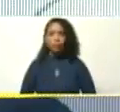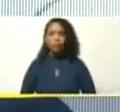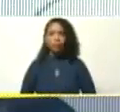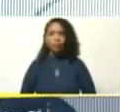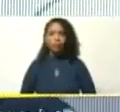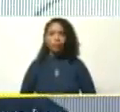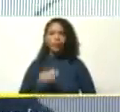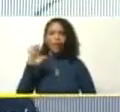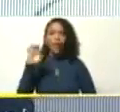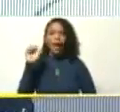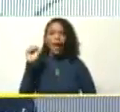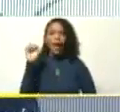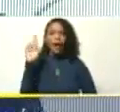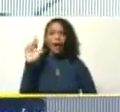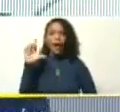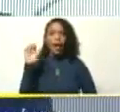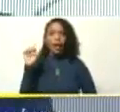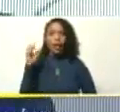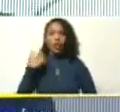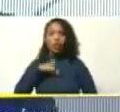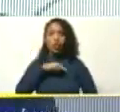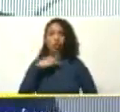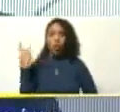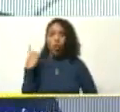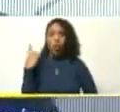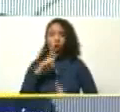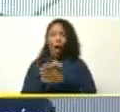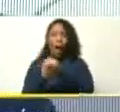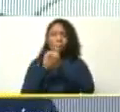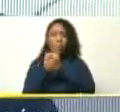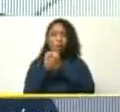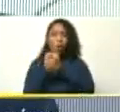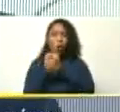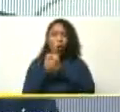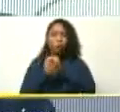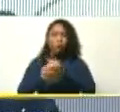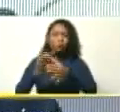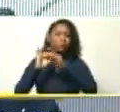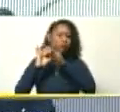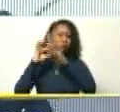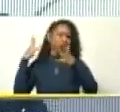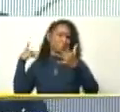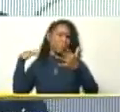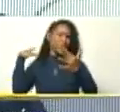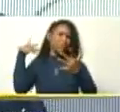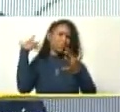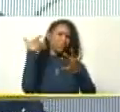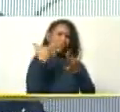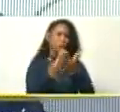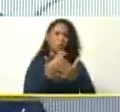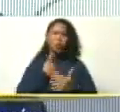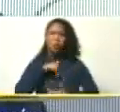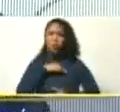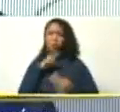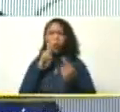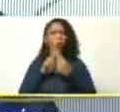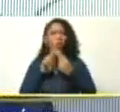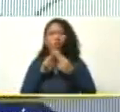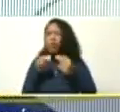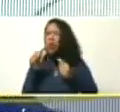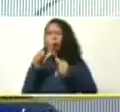Arle y yo fuimos entrañables amigos durante muchos años. Nos conocimos en